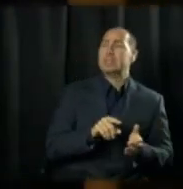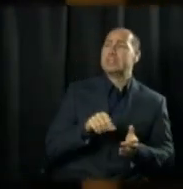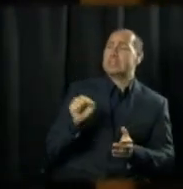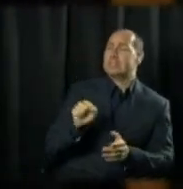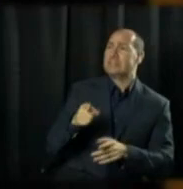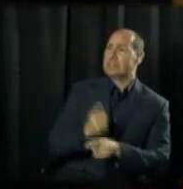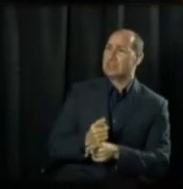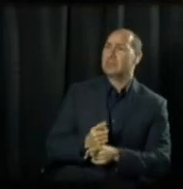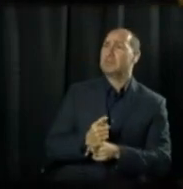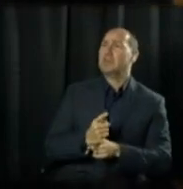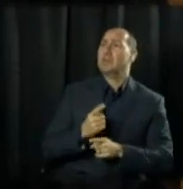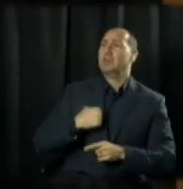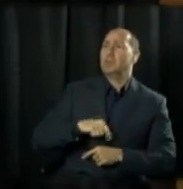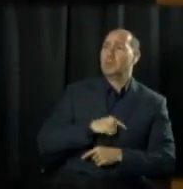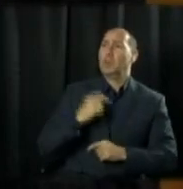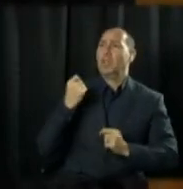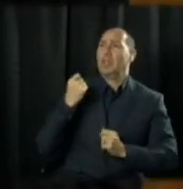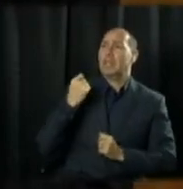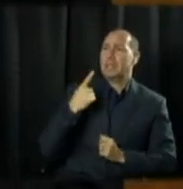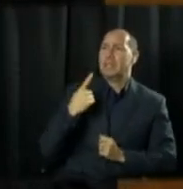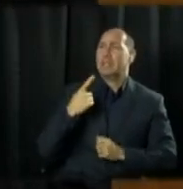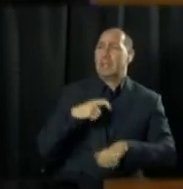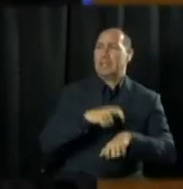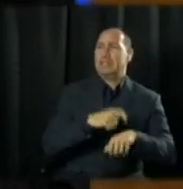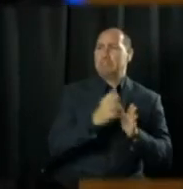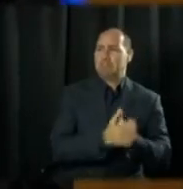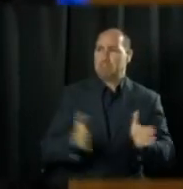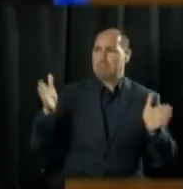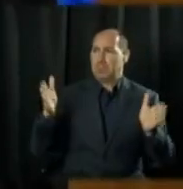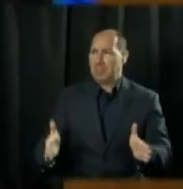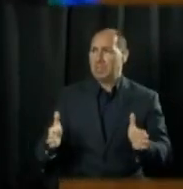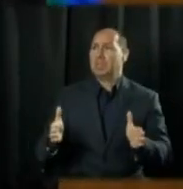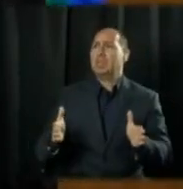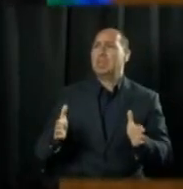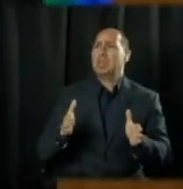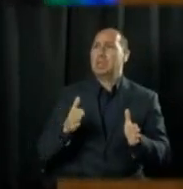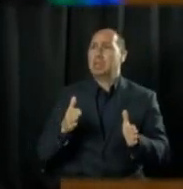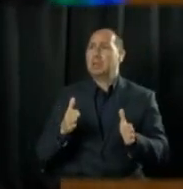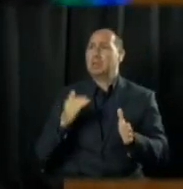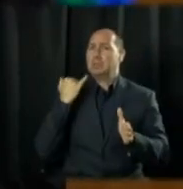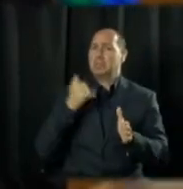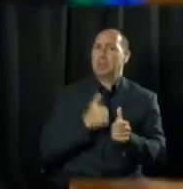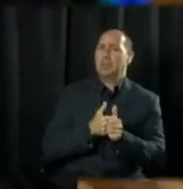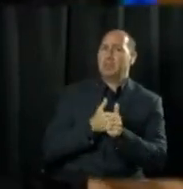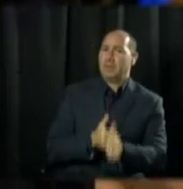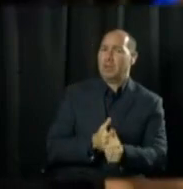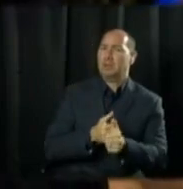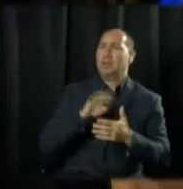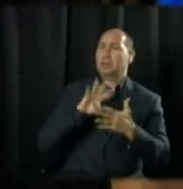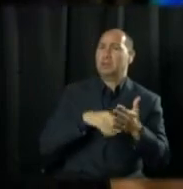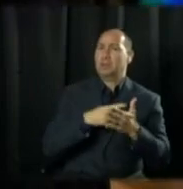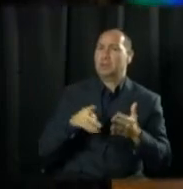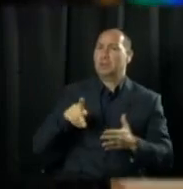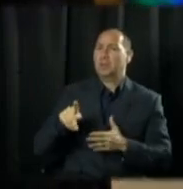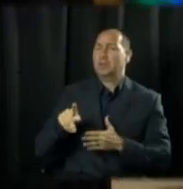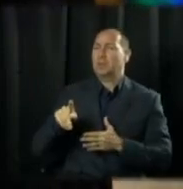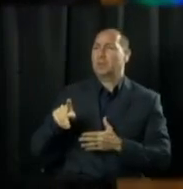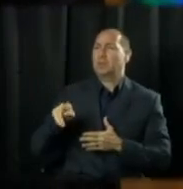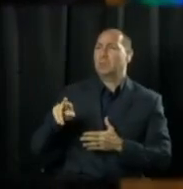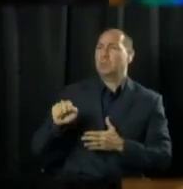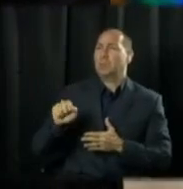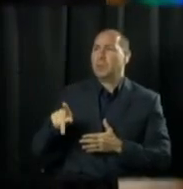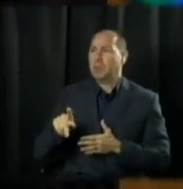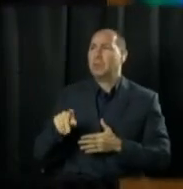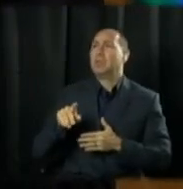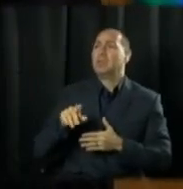la capacidad, la cantidad de capacidad integrada del sistema y la línea de tiempo va con el IRP y la agenda que se